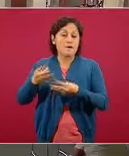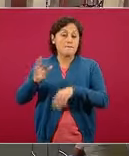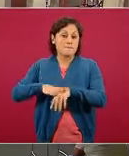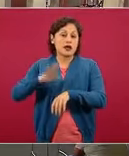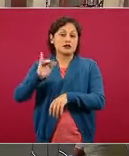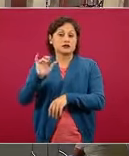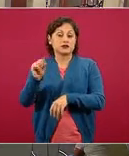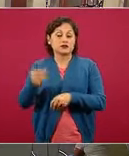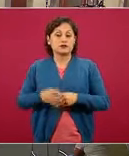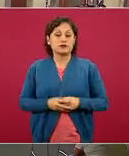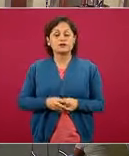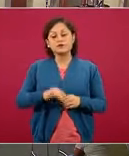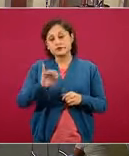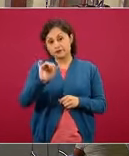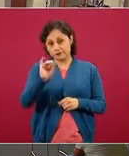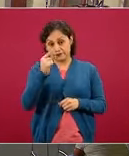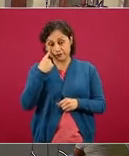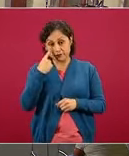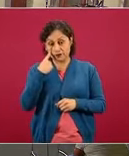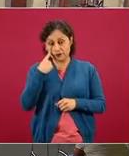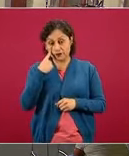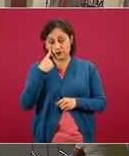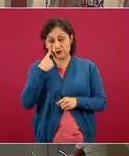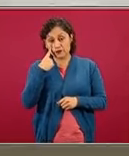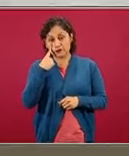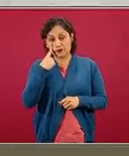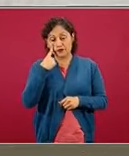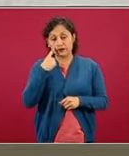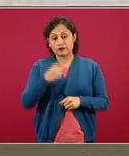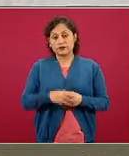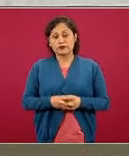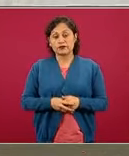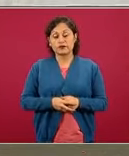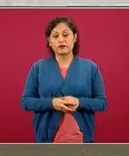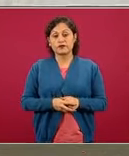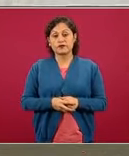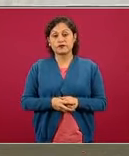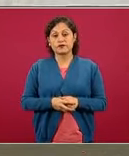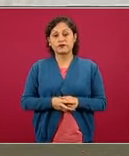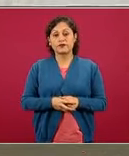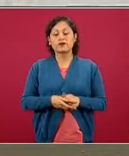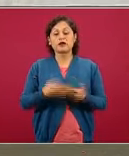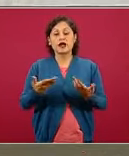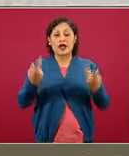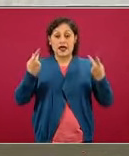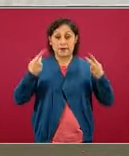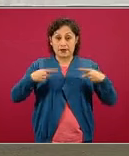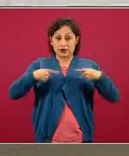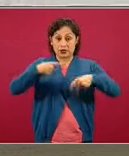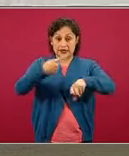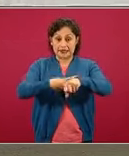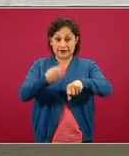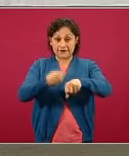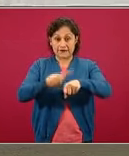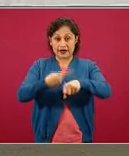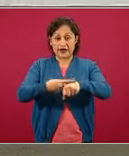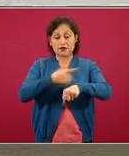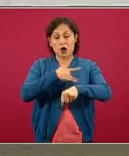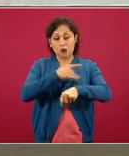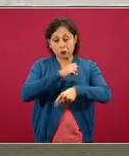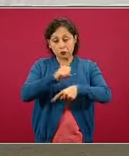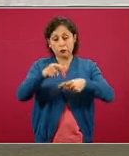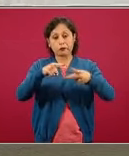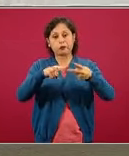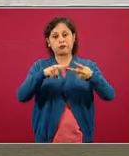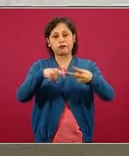Claro, con mucho gusto. En relación a las comorbilidades que tienen que ver en